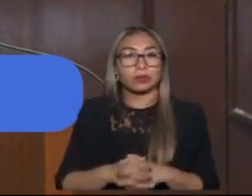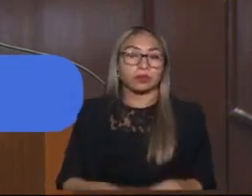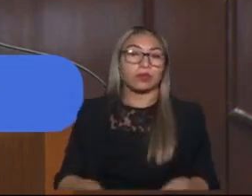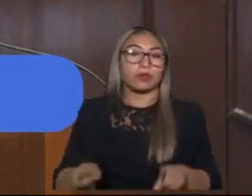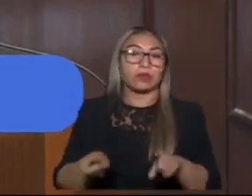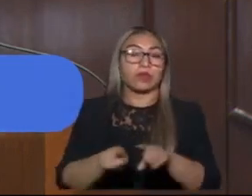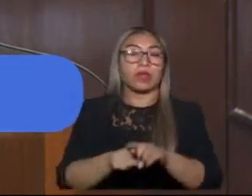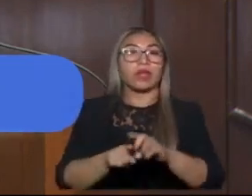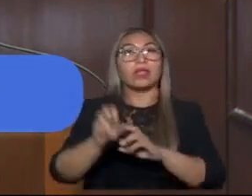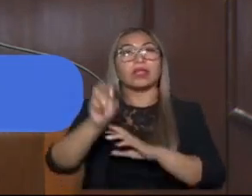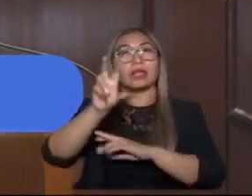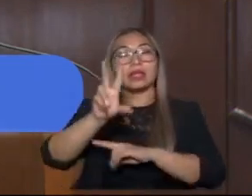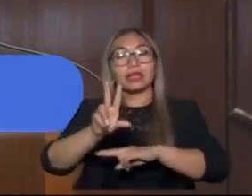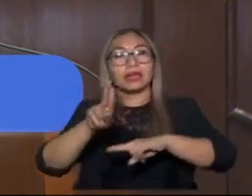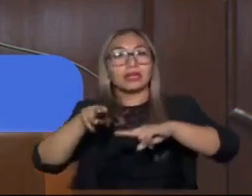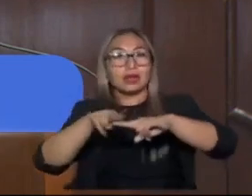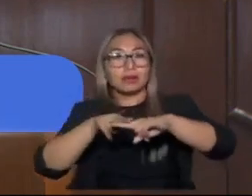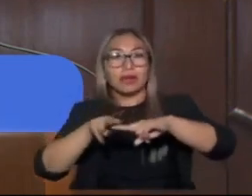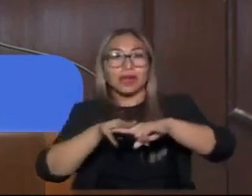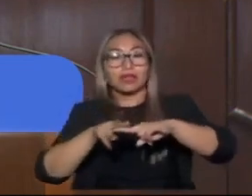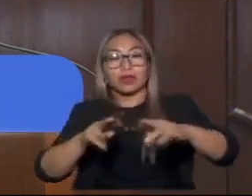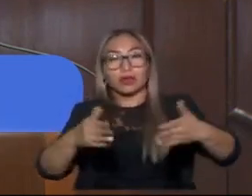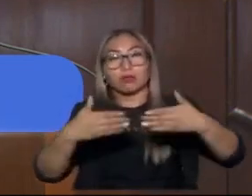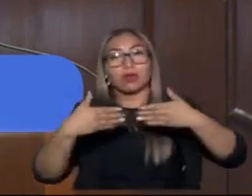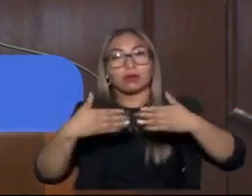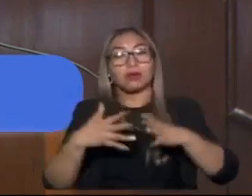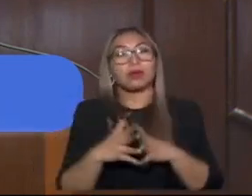construcción de la línea 3 del metro de Panamá,